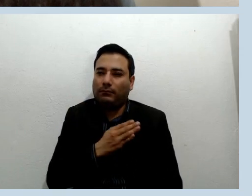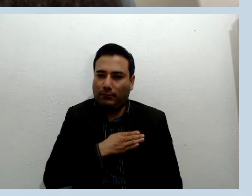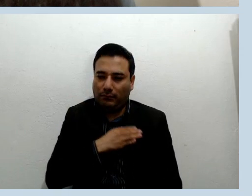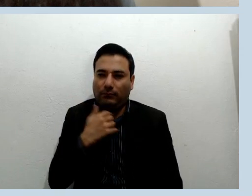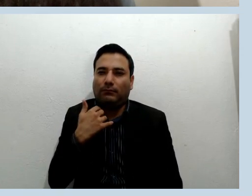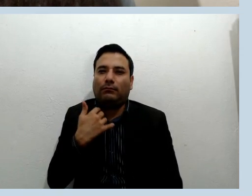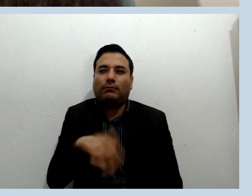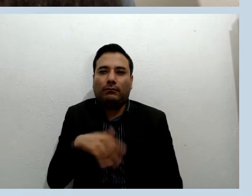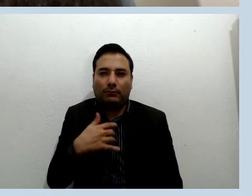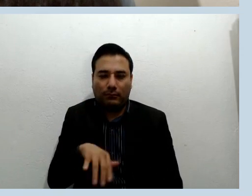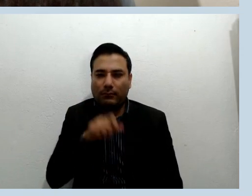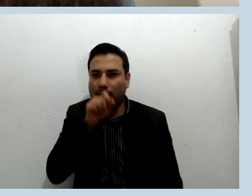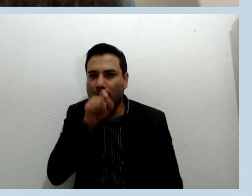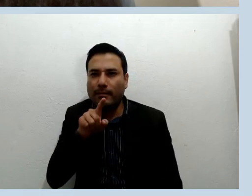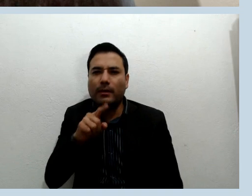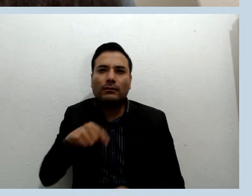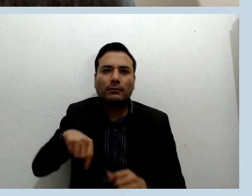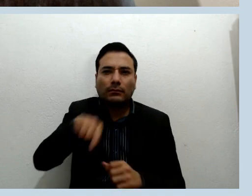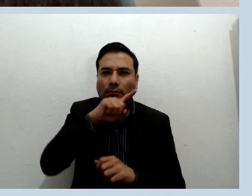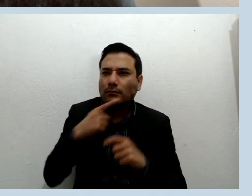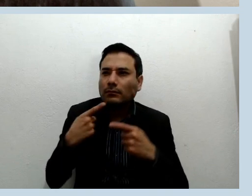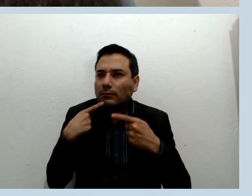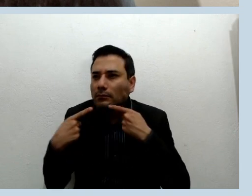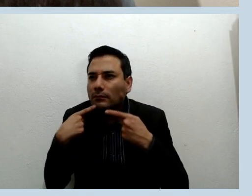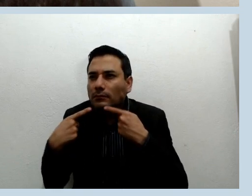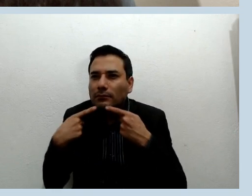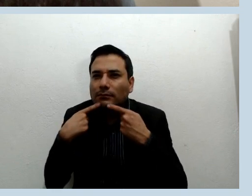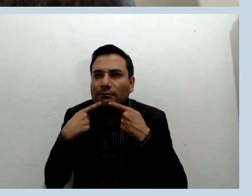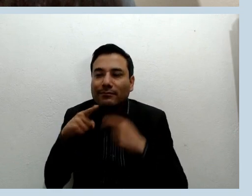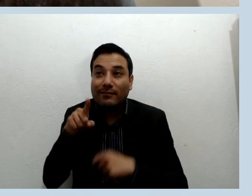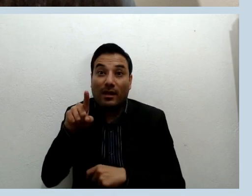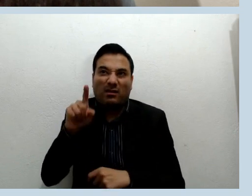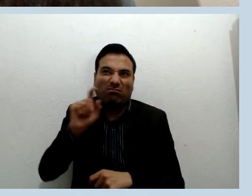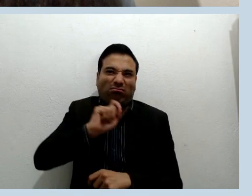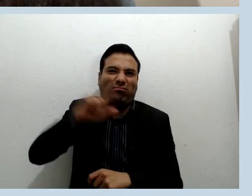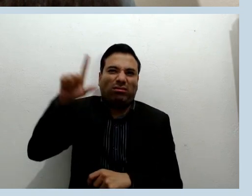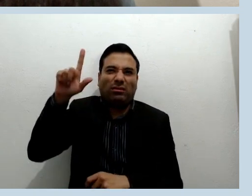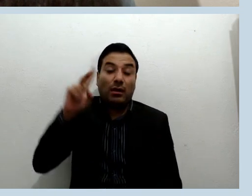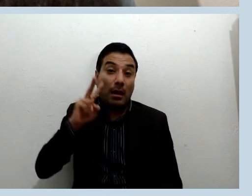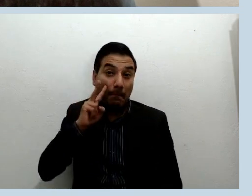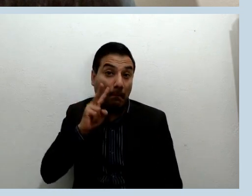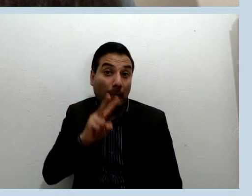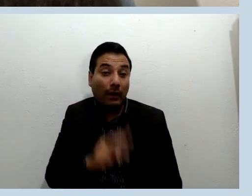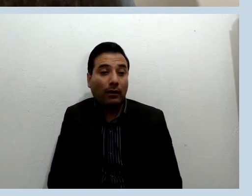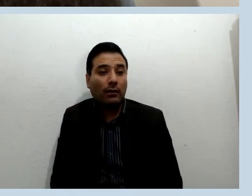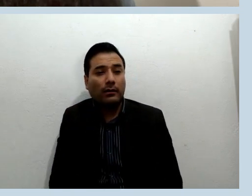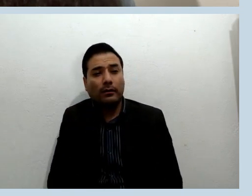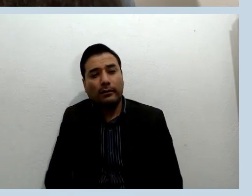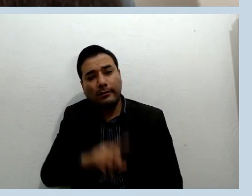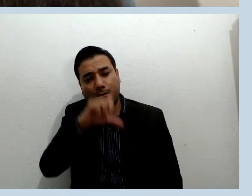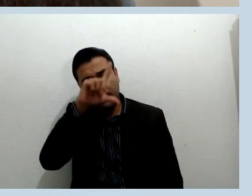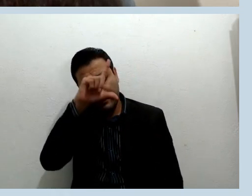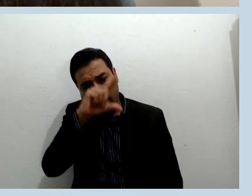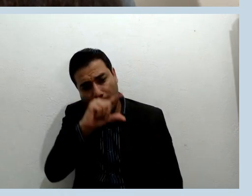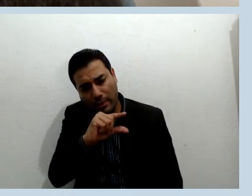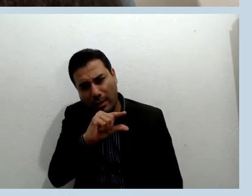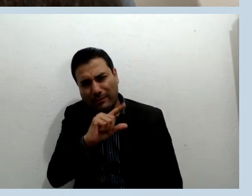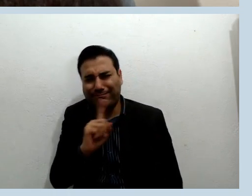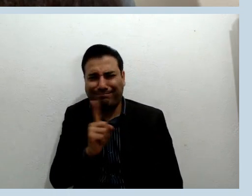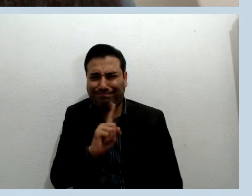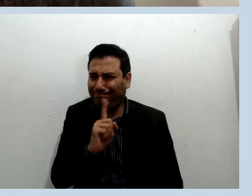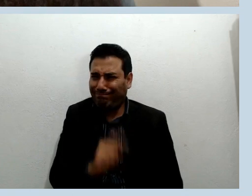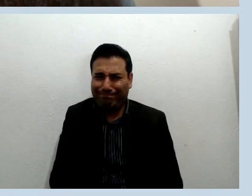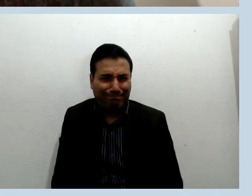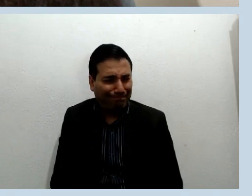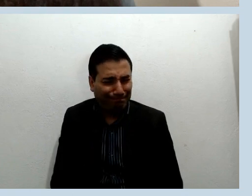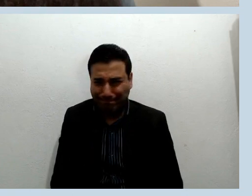no no nos ven como como si no fuéramos merecedores merecedoras e que es